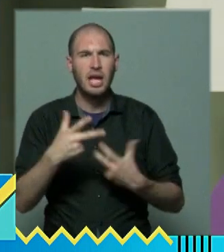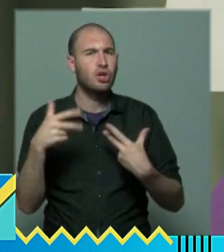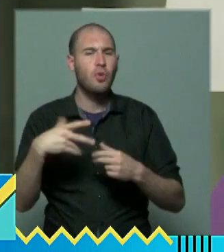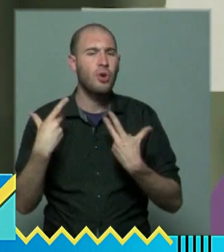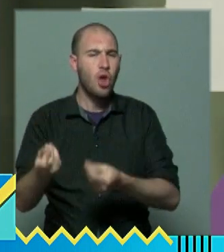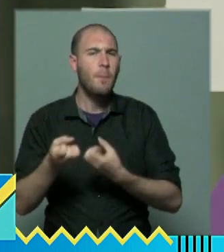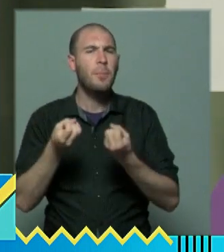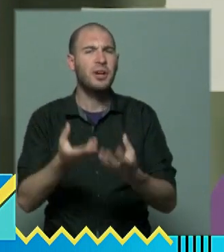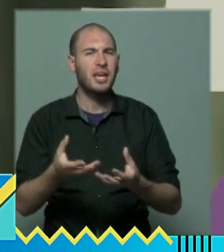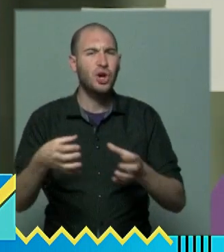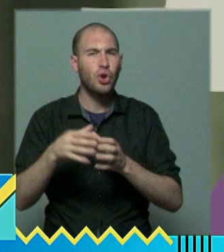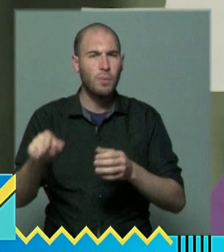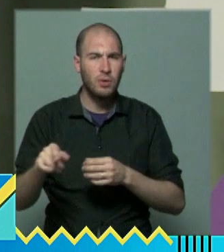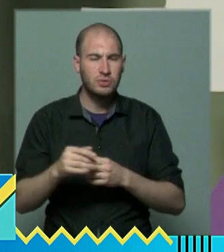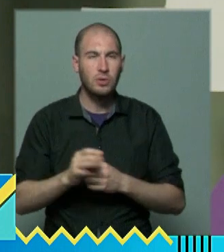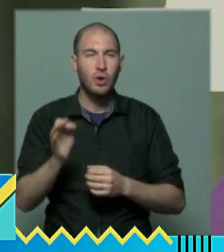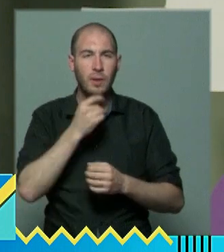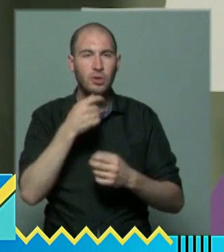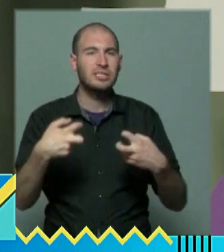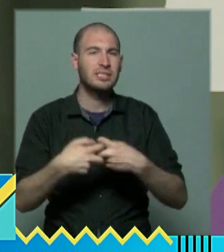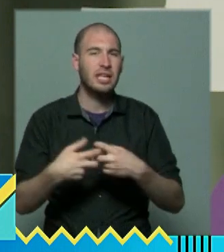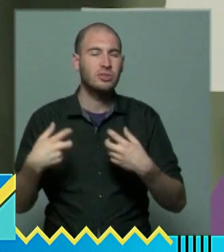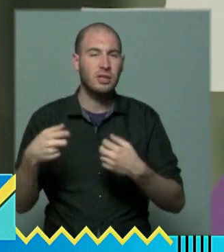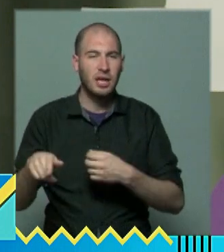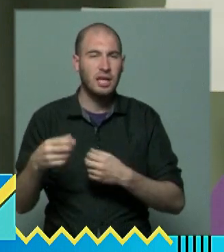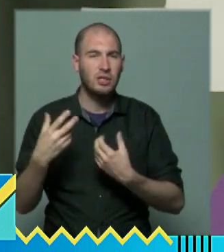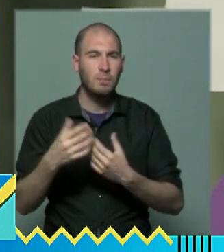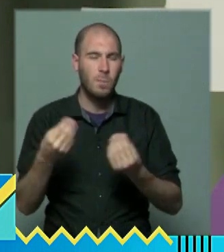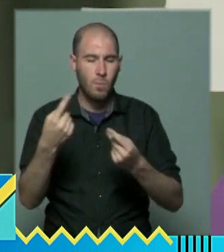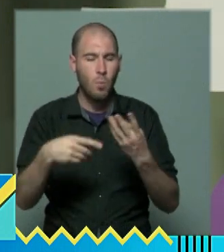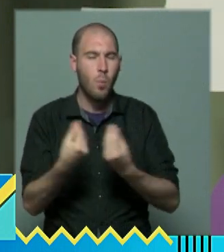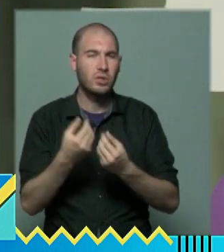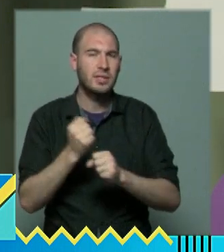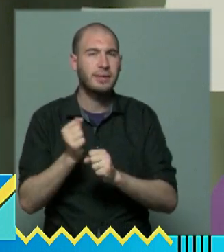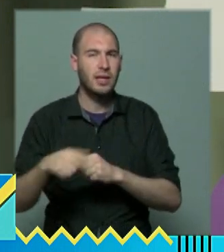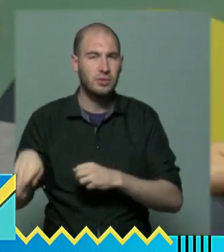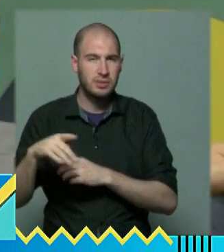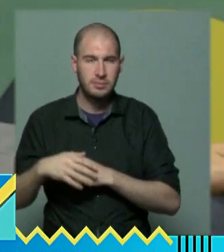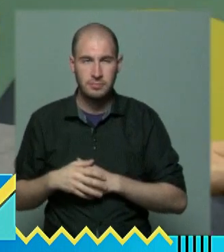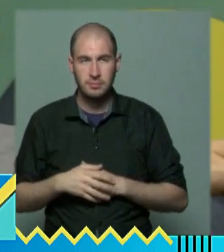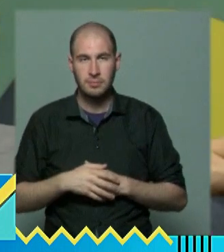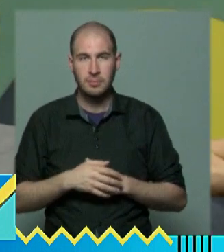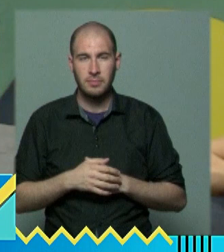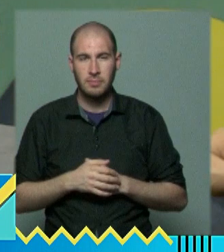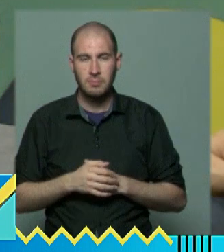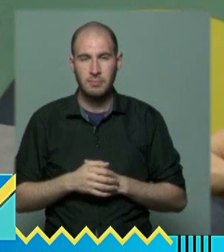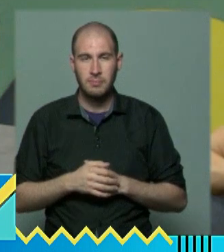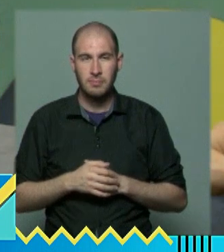por parte de estos sectores, o por lo menos el sector sindical y gremial, de la mayoría de los trabajadores, si se quiere?